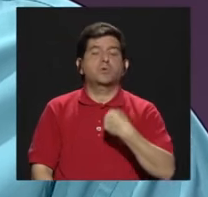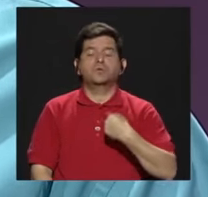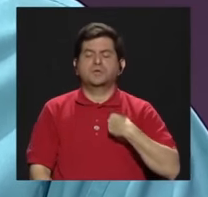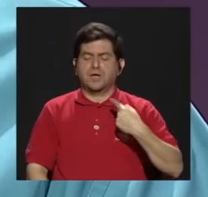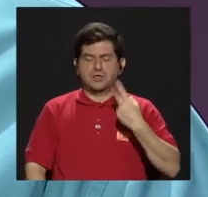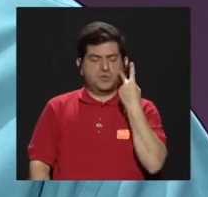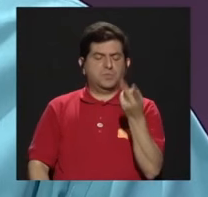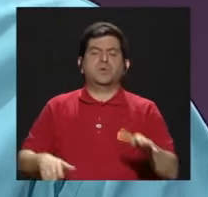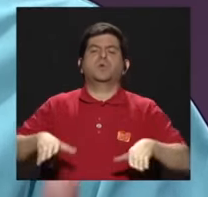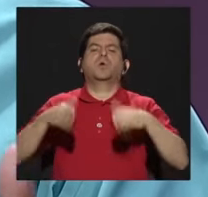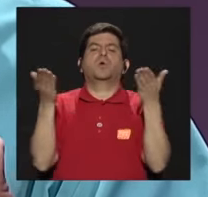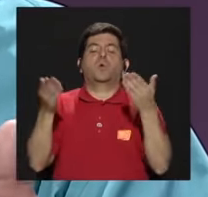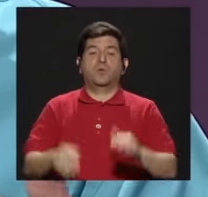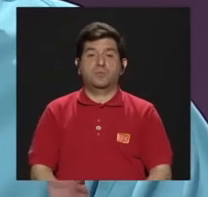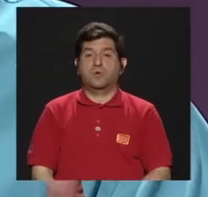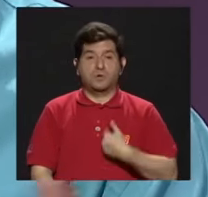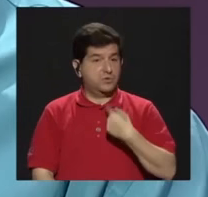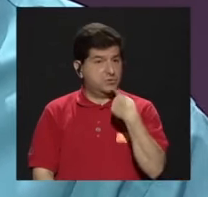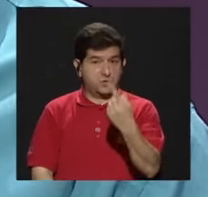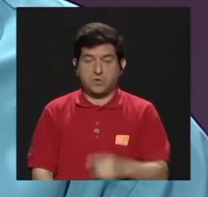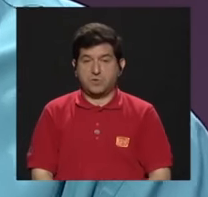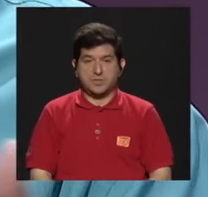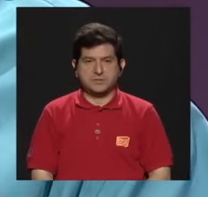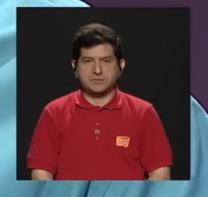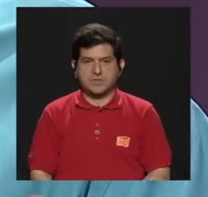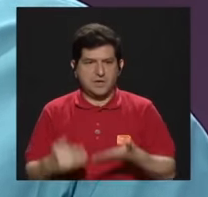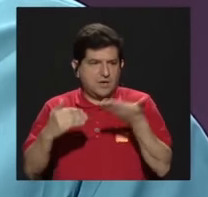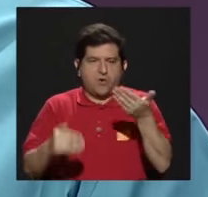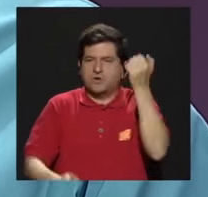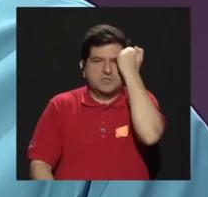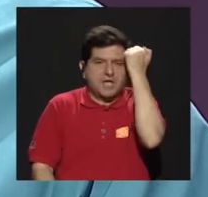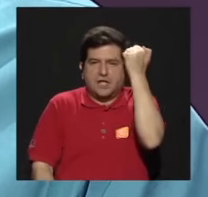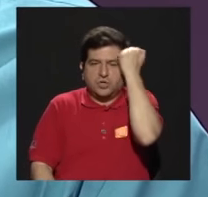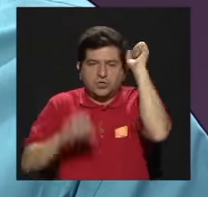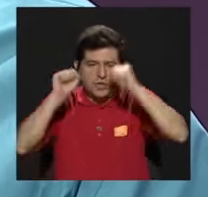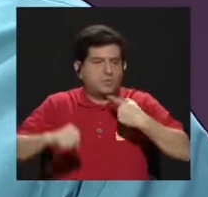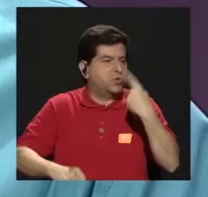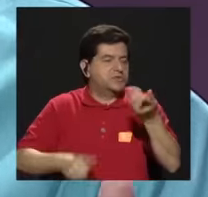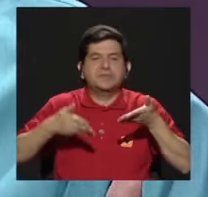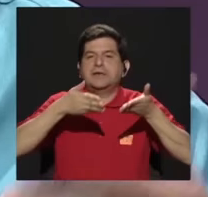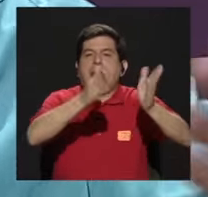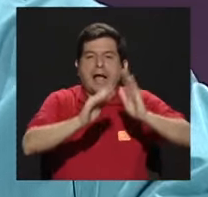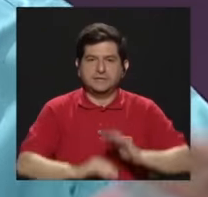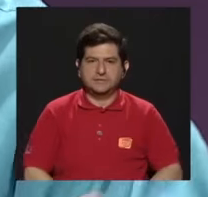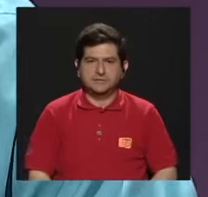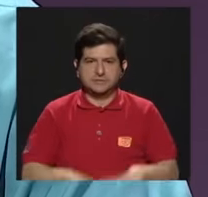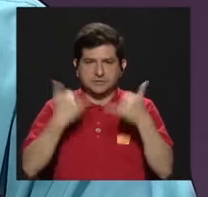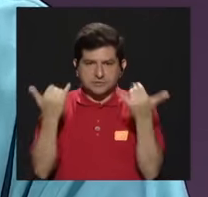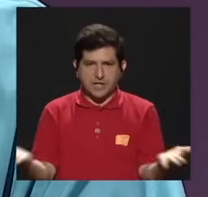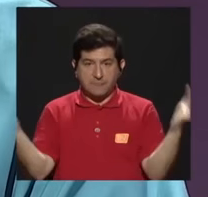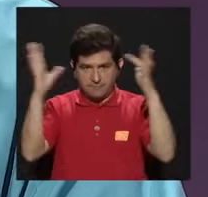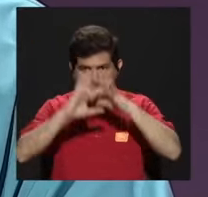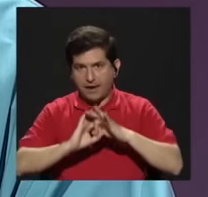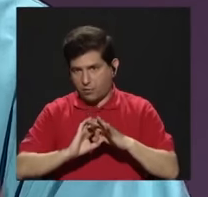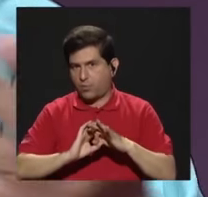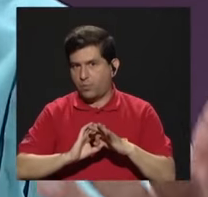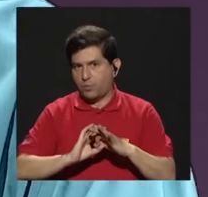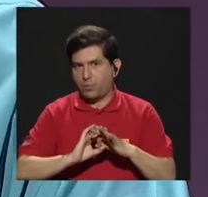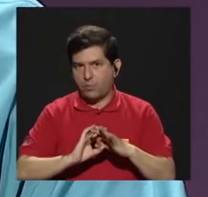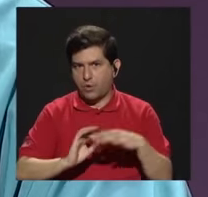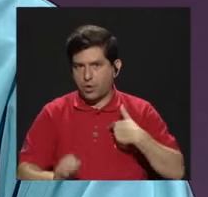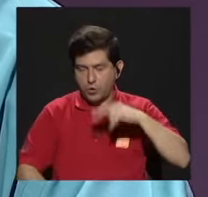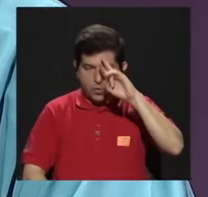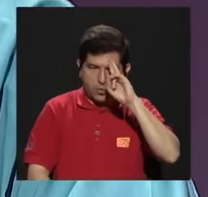veo, yo no voy a decirle una burrada de las que puedo decir en la calle, ¿eh? Porque ya hay un vínculo, ¿eh? y tengo